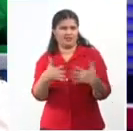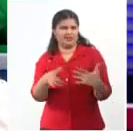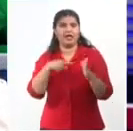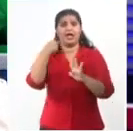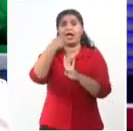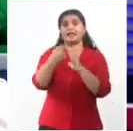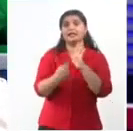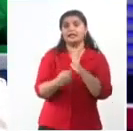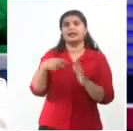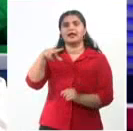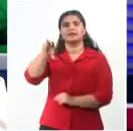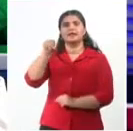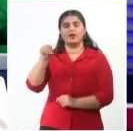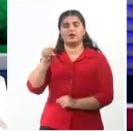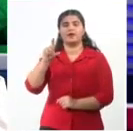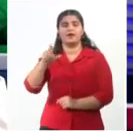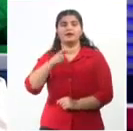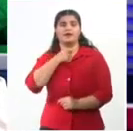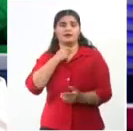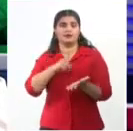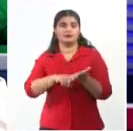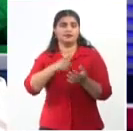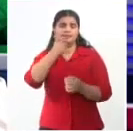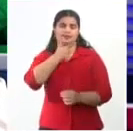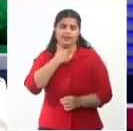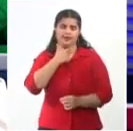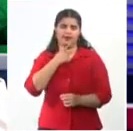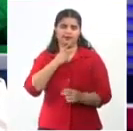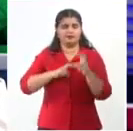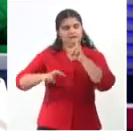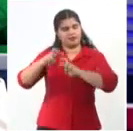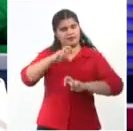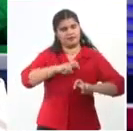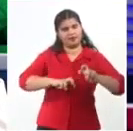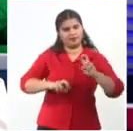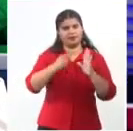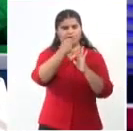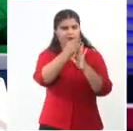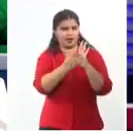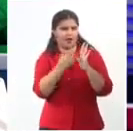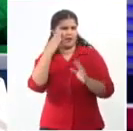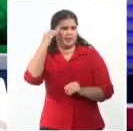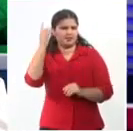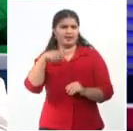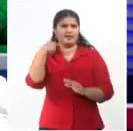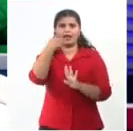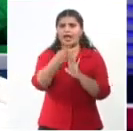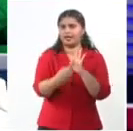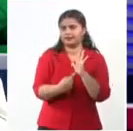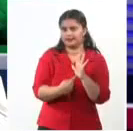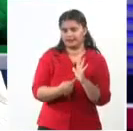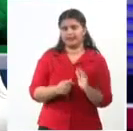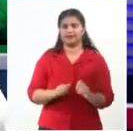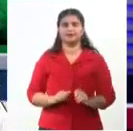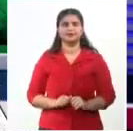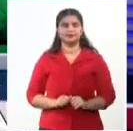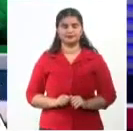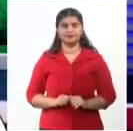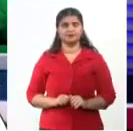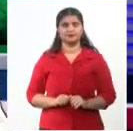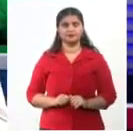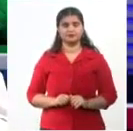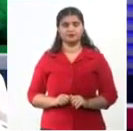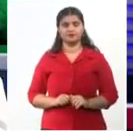más fuerte que se tiene o que se esgrime para decir su alta contagiosidad es el incremento en